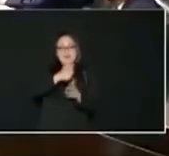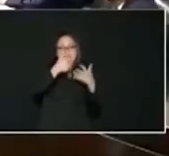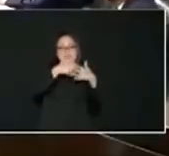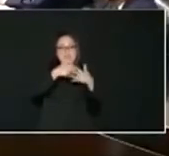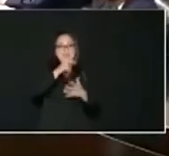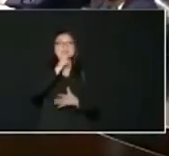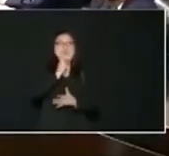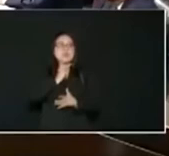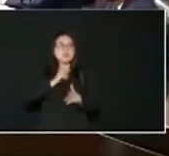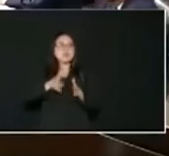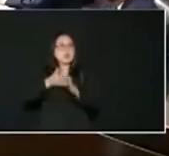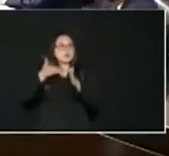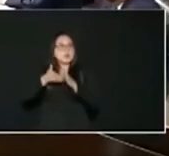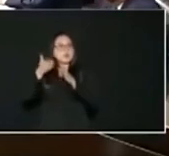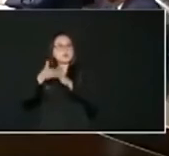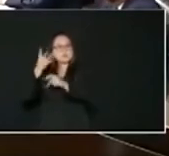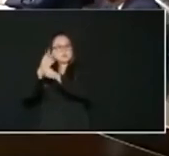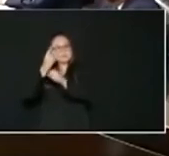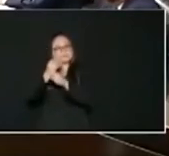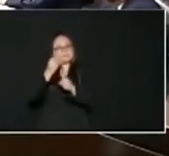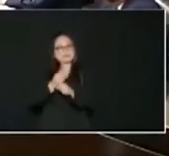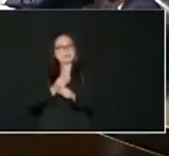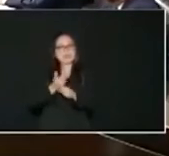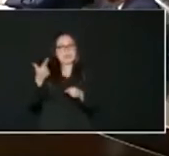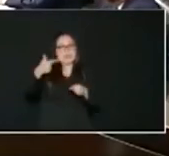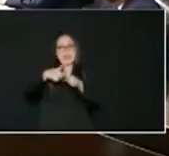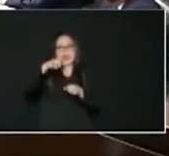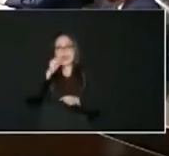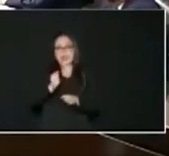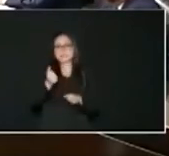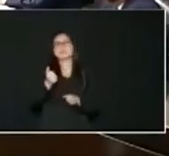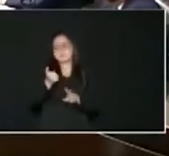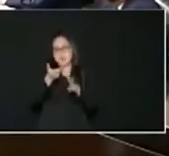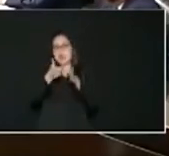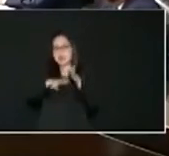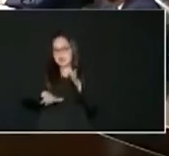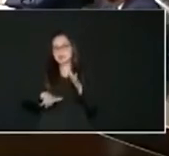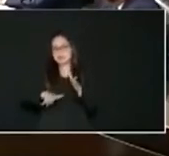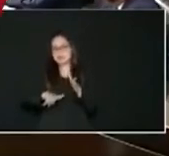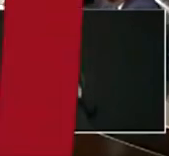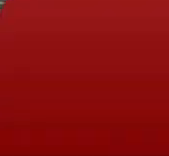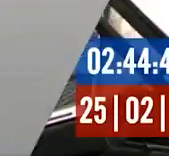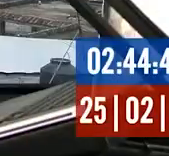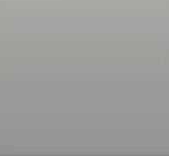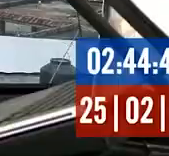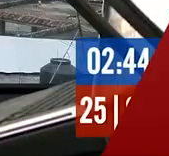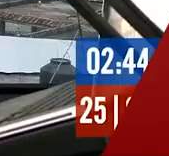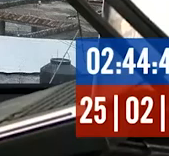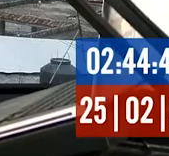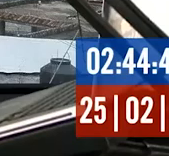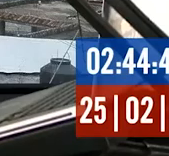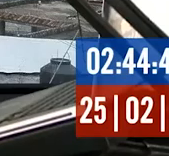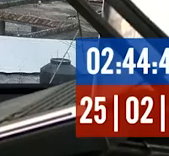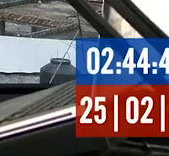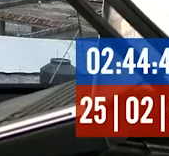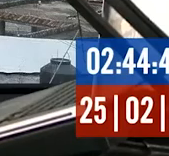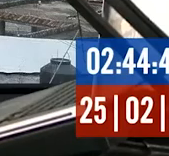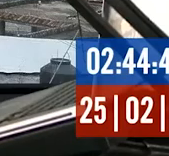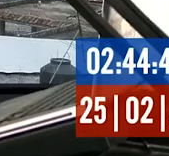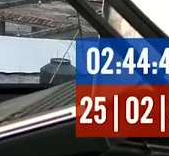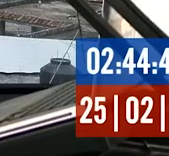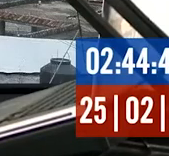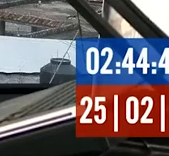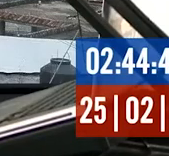6 refinerías, va a bajar el precio de la gasolina y de todos los combustibles. En agosto